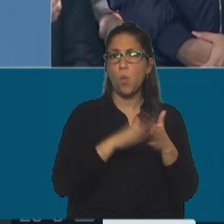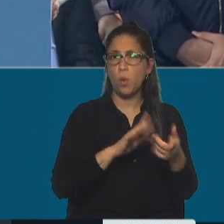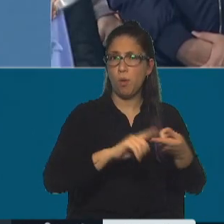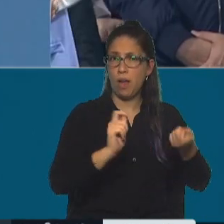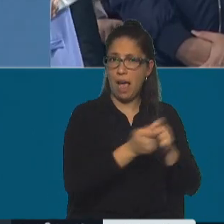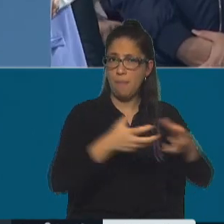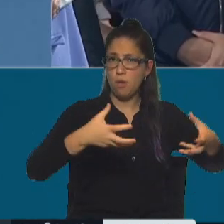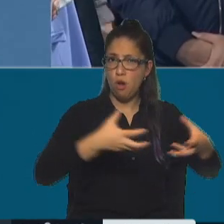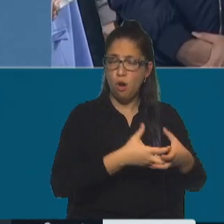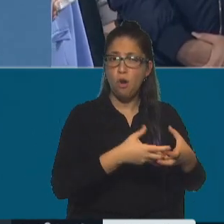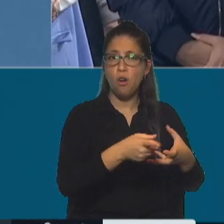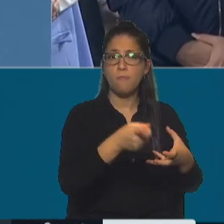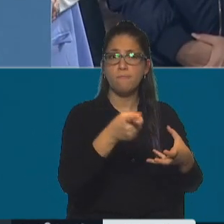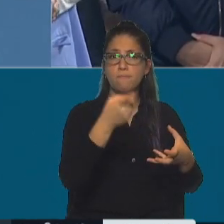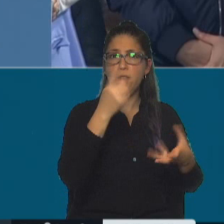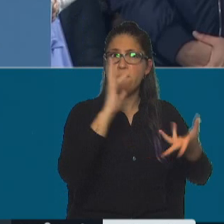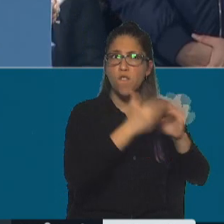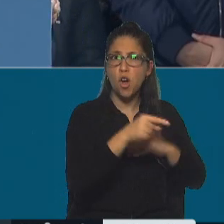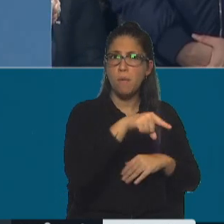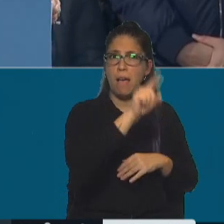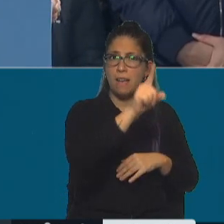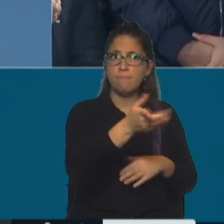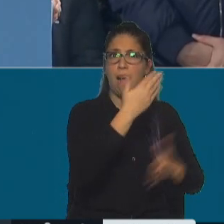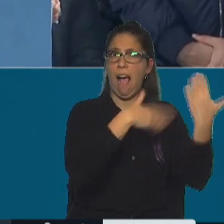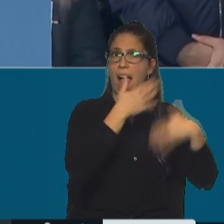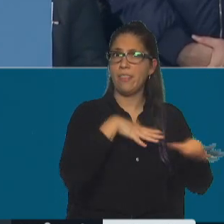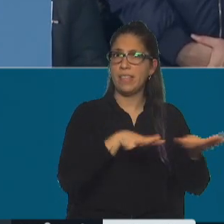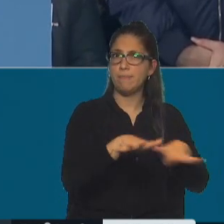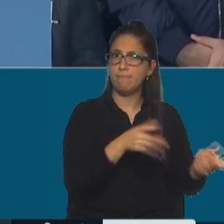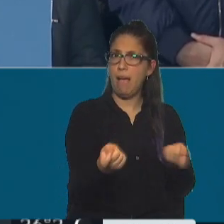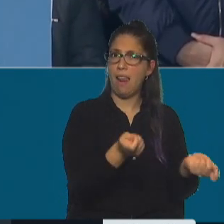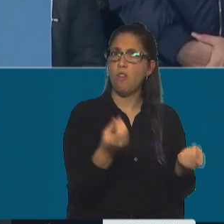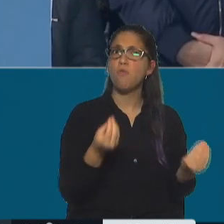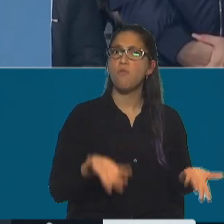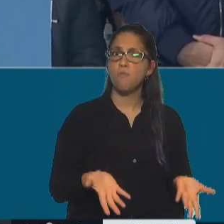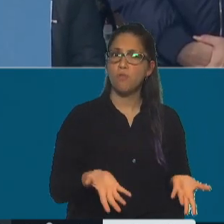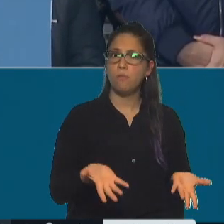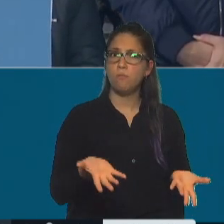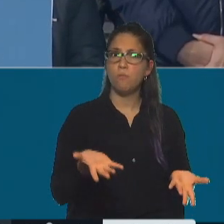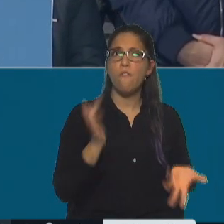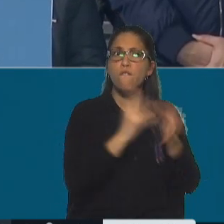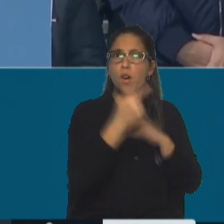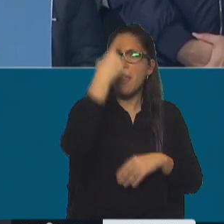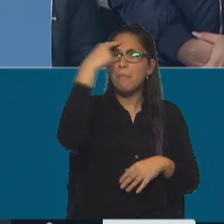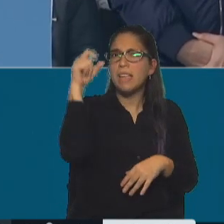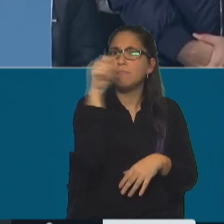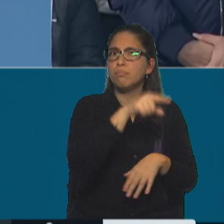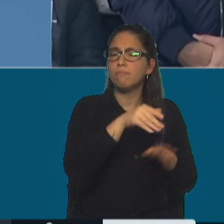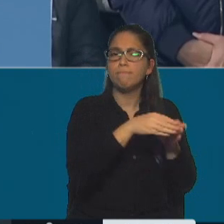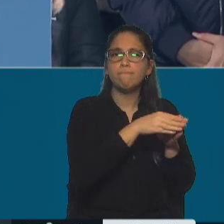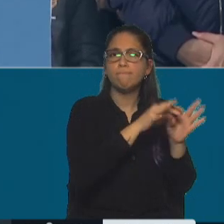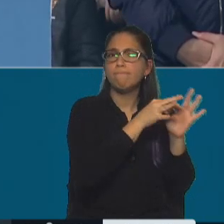algo también en cuanto a lo que vimos, cómo se gestionó en el pasado, ¿no? Digo, hay una lógica que está bien centralizada en lo que